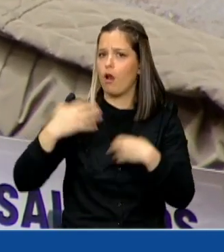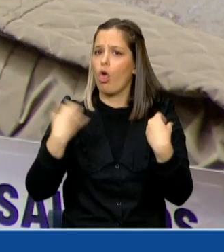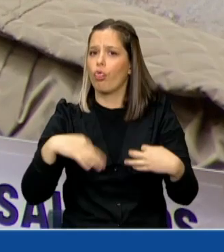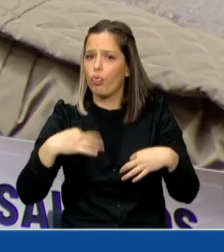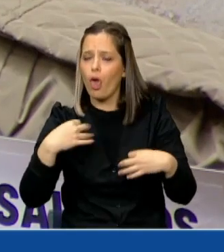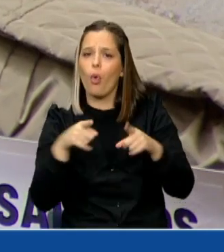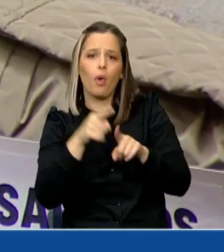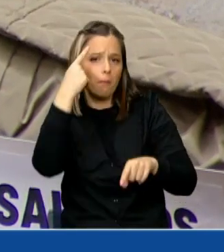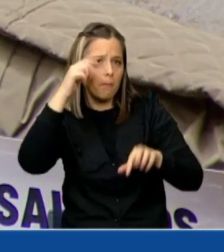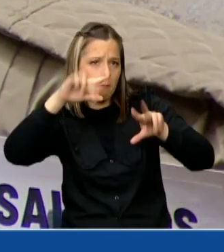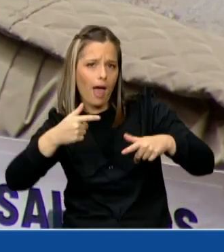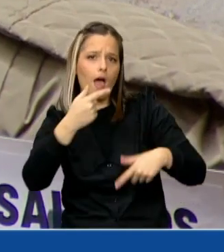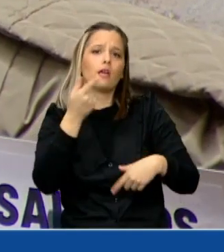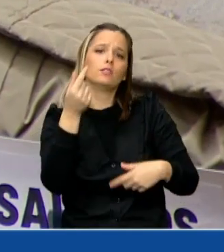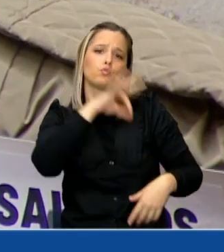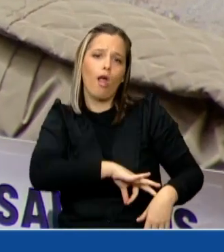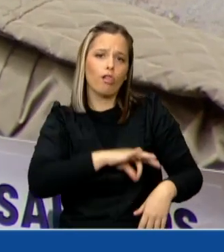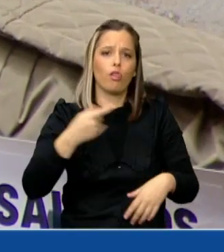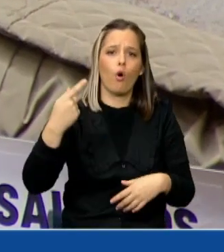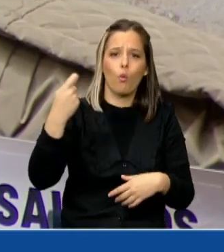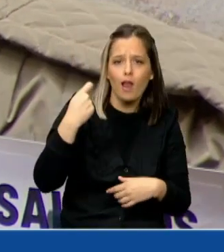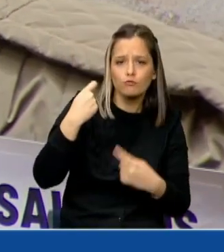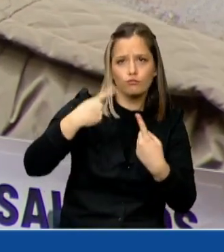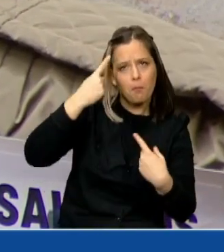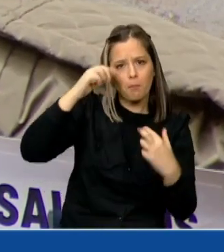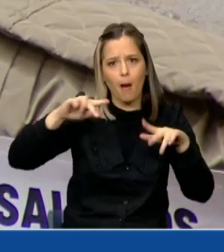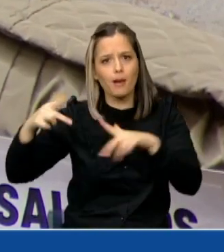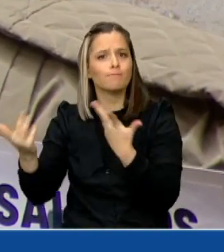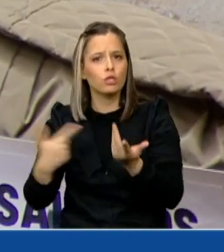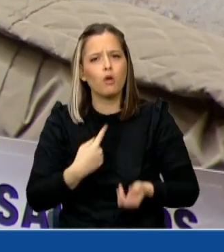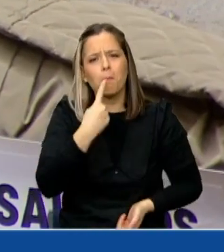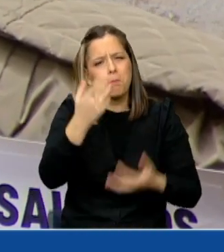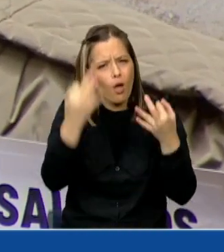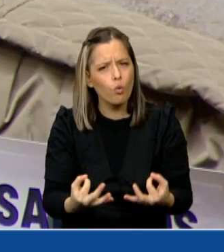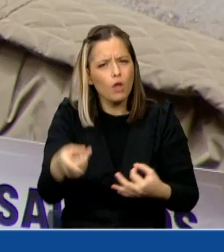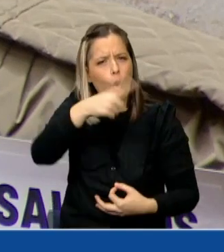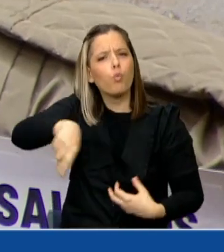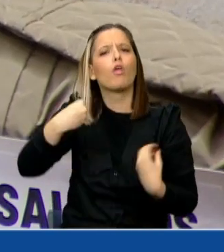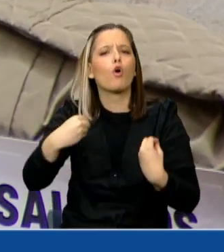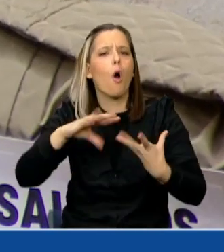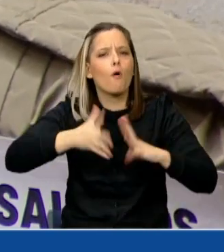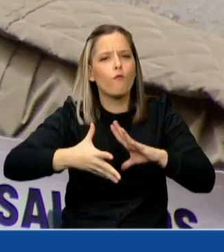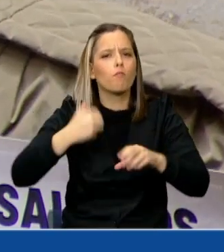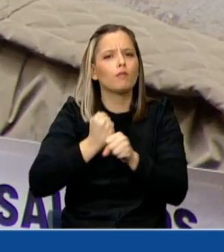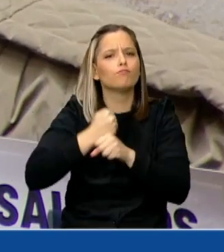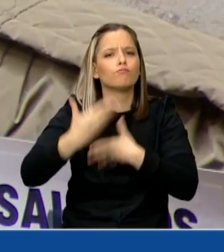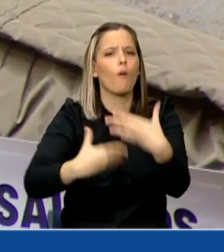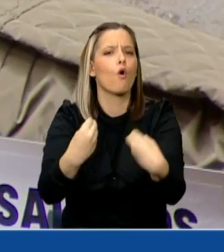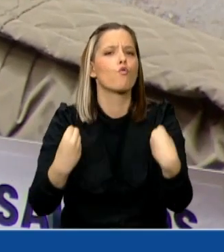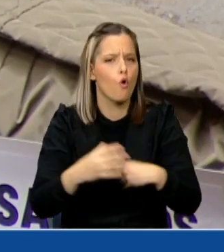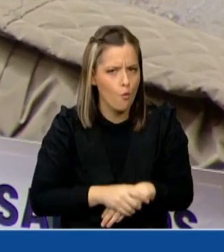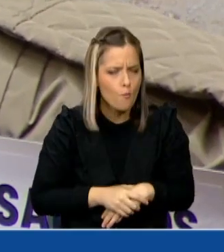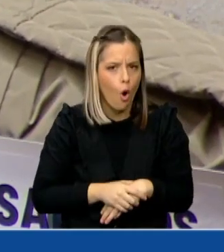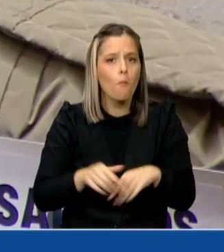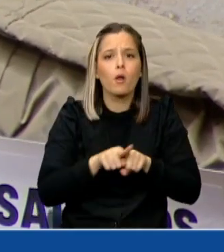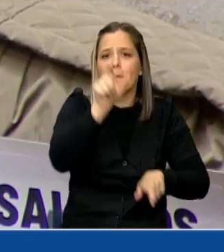salarios y las jubilaciones. La pregunta concreta es si van a continuar con esta política de que los ingresos